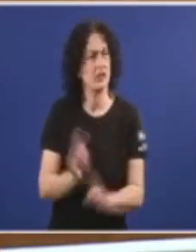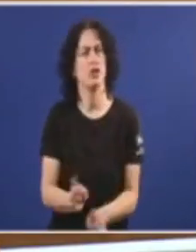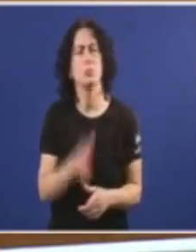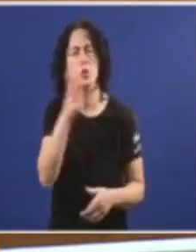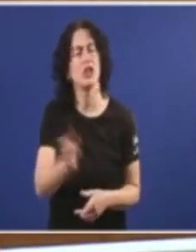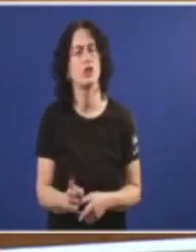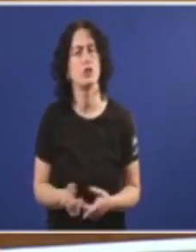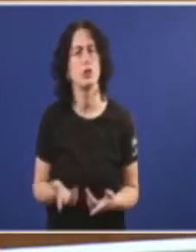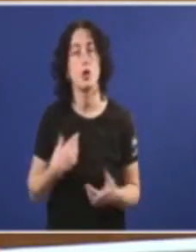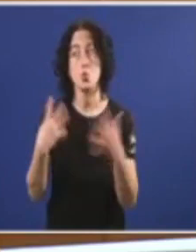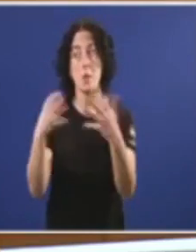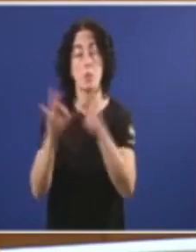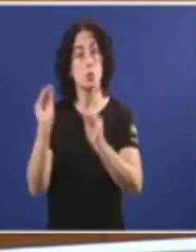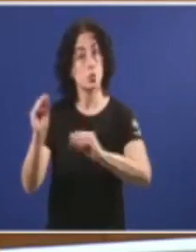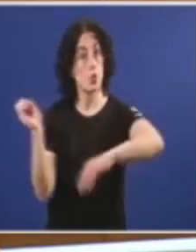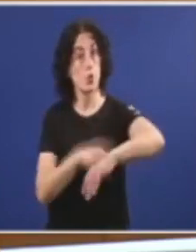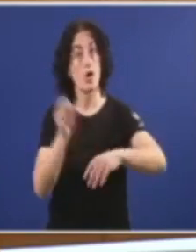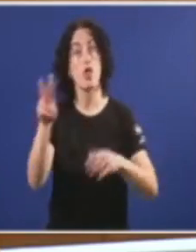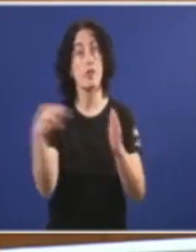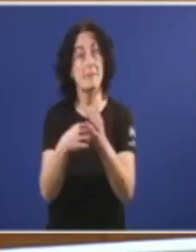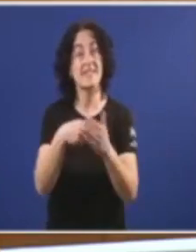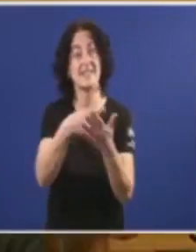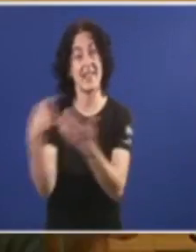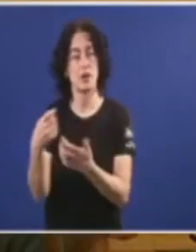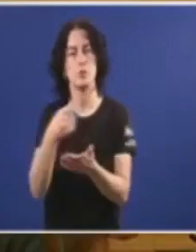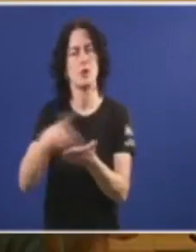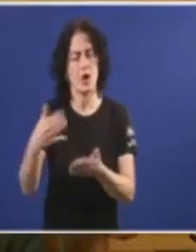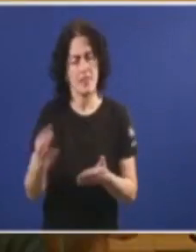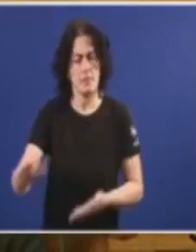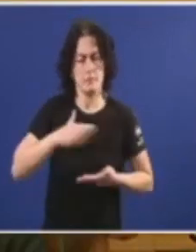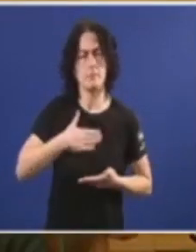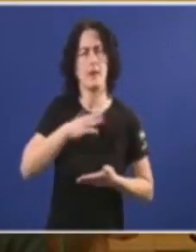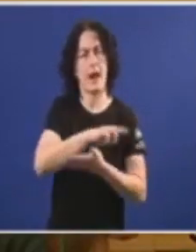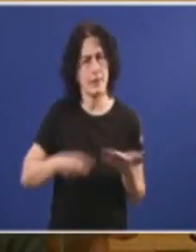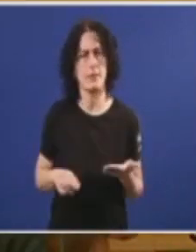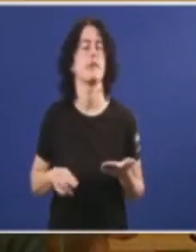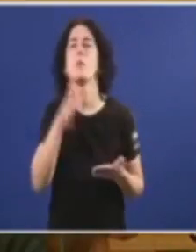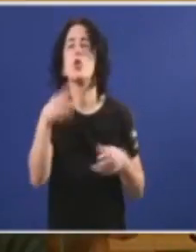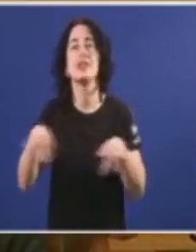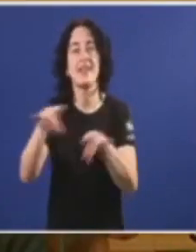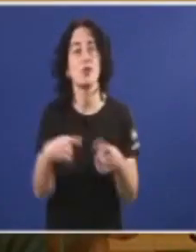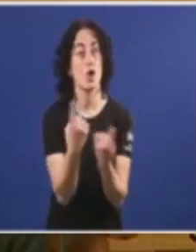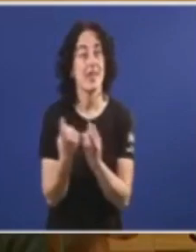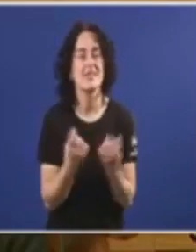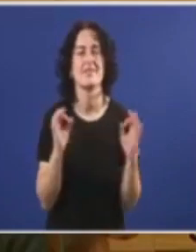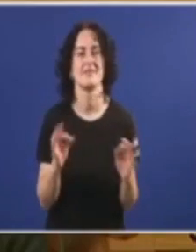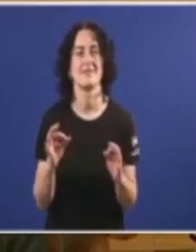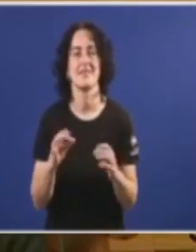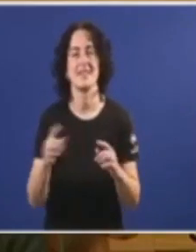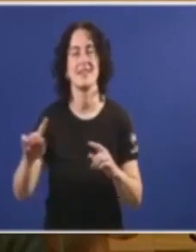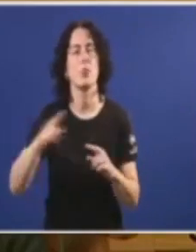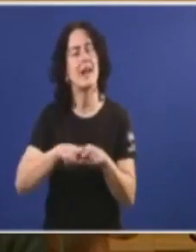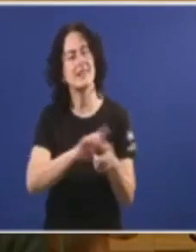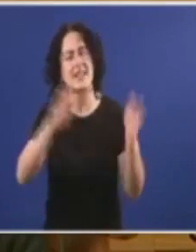que o 9% desos fondos, 12.600 millóns, cheguen a Galiza, porque se algún territorio ten necesidade dunha transición